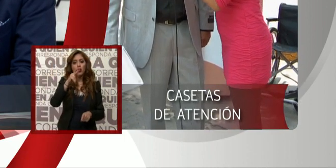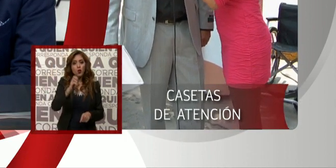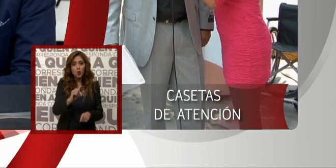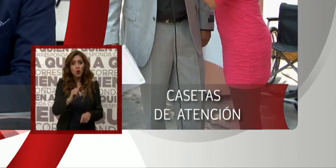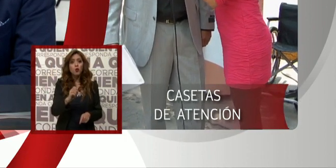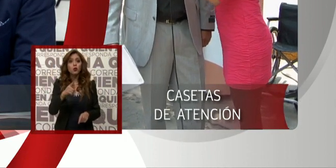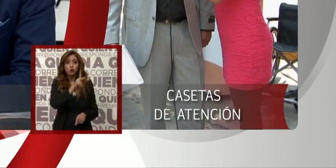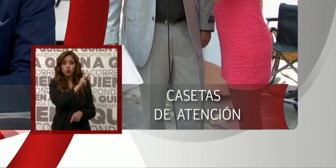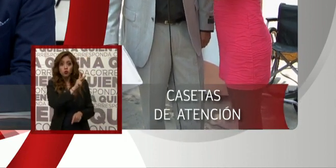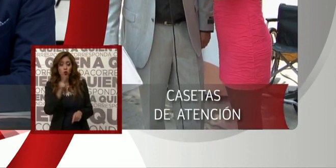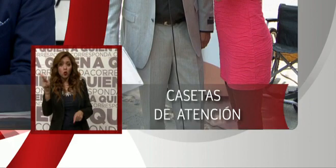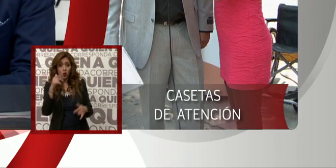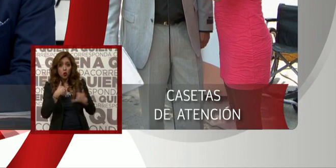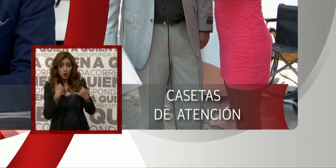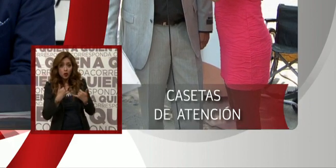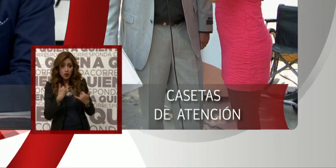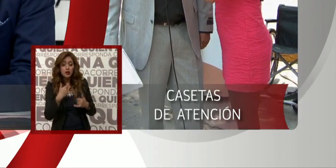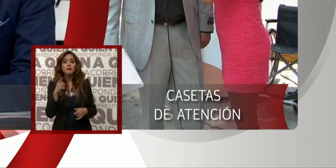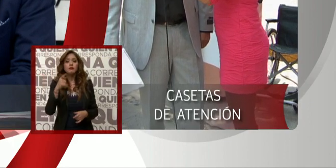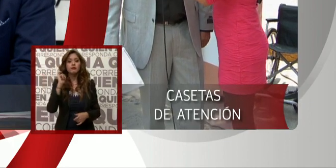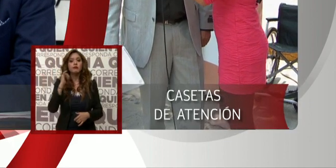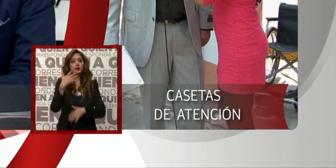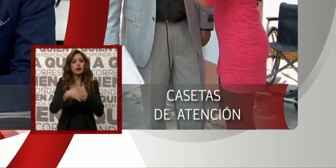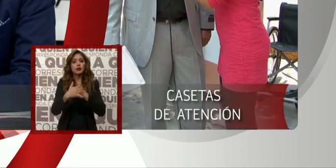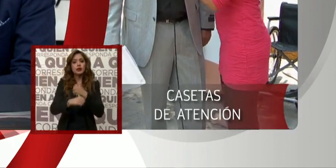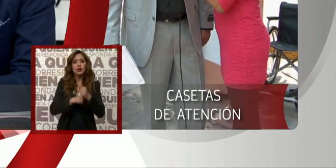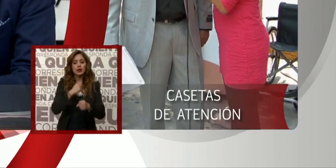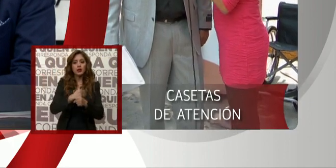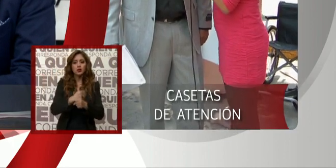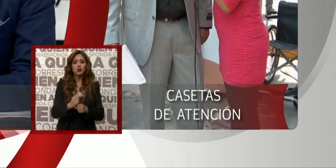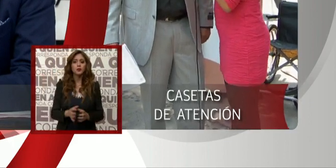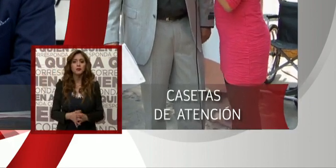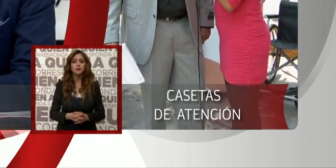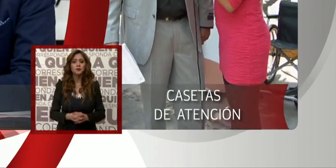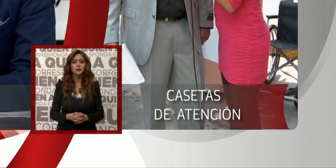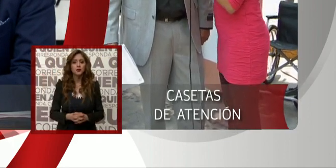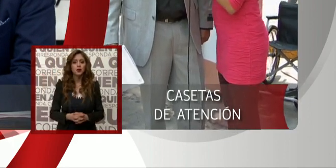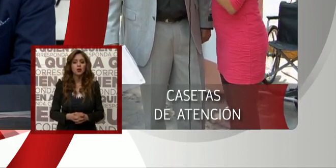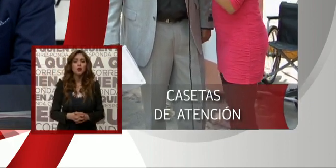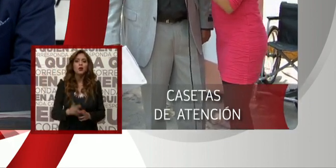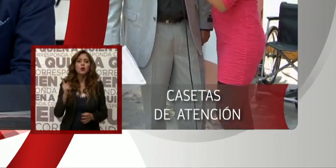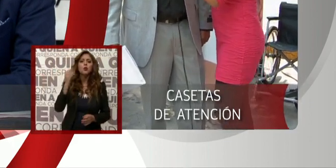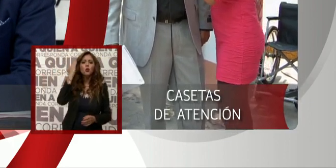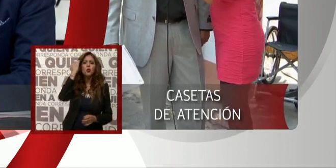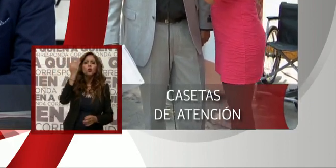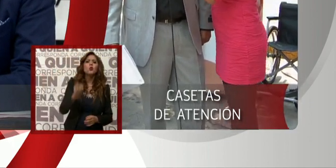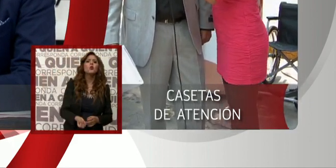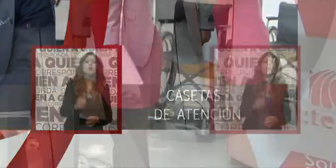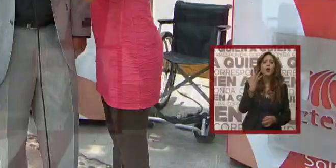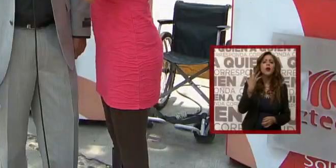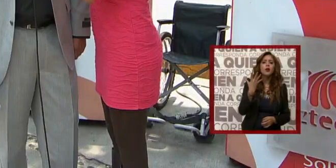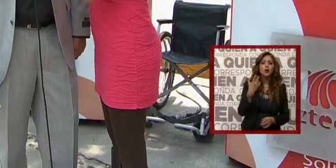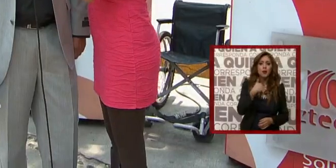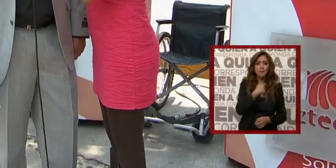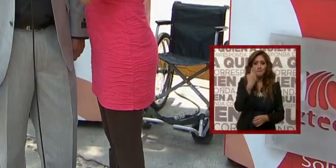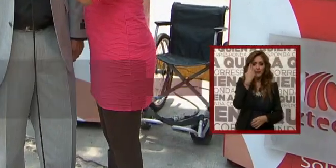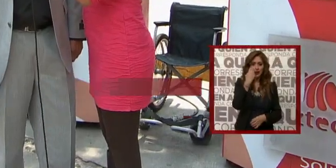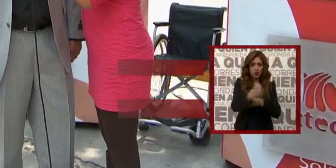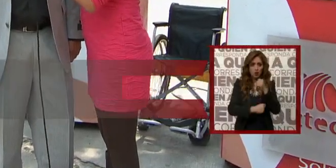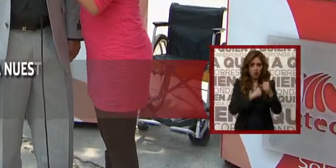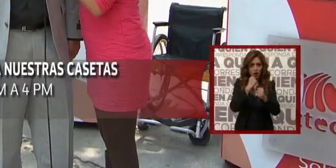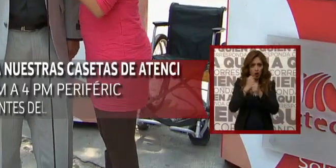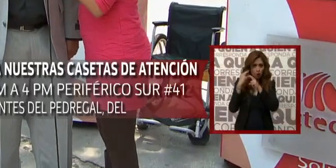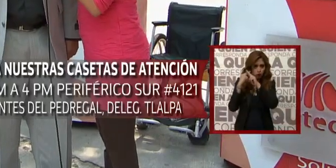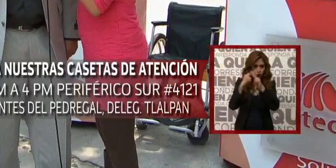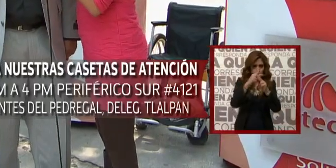Bien chavitos todos. De 15 años. Oh, qué bárbaros. ¿Y cuánto tiempo duró allá en Estados Unidos? Casi 25 años.